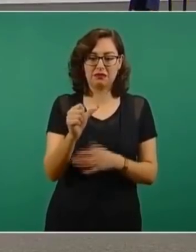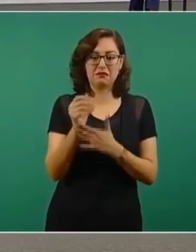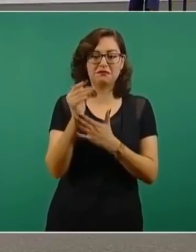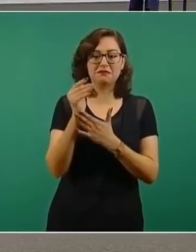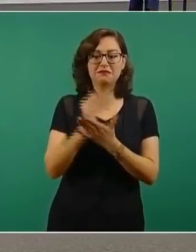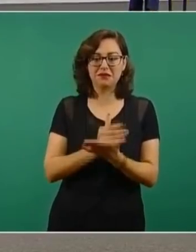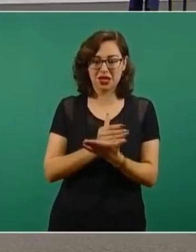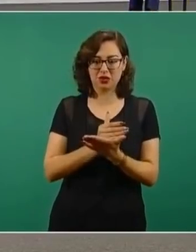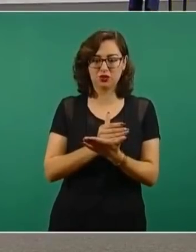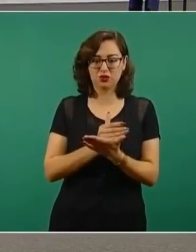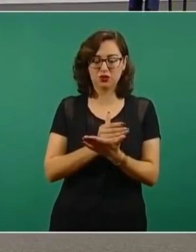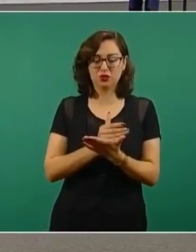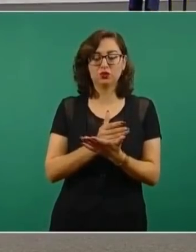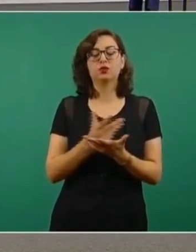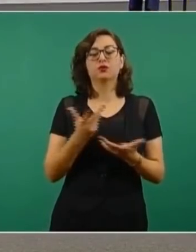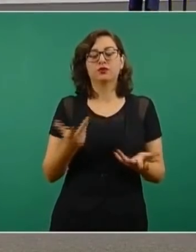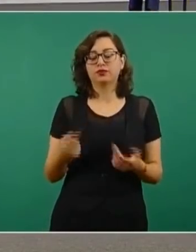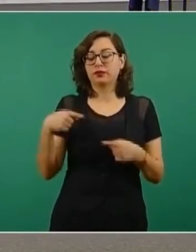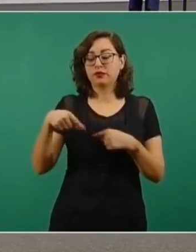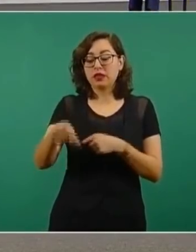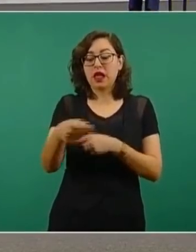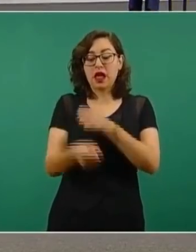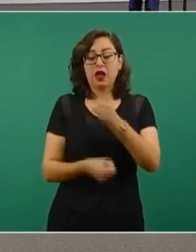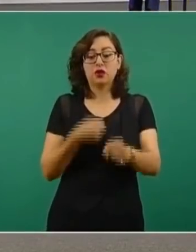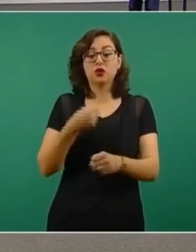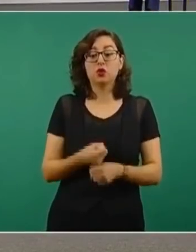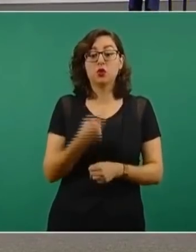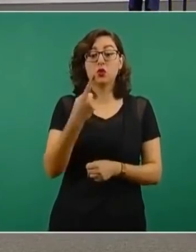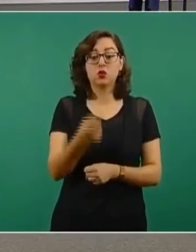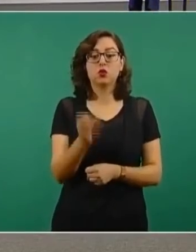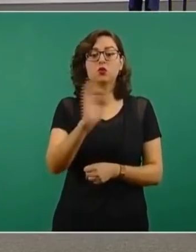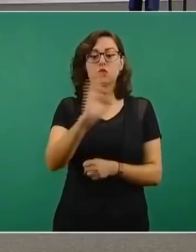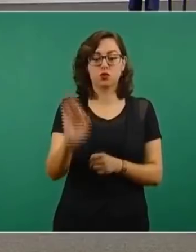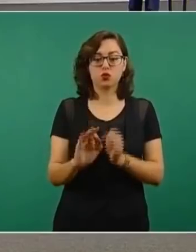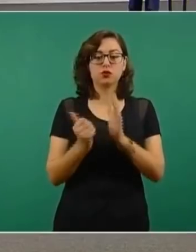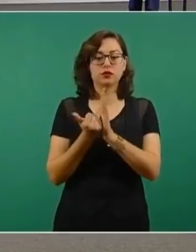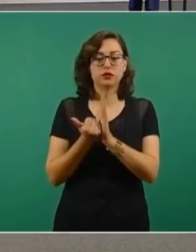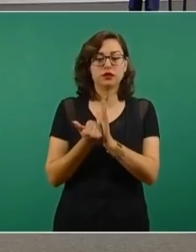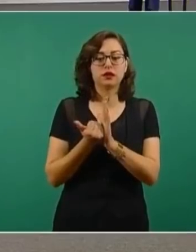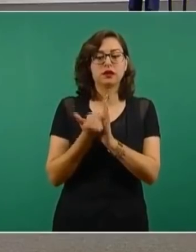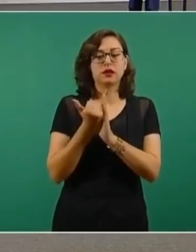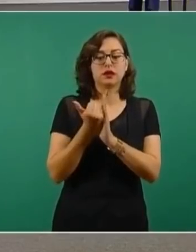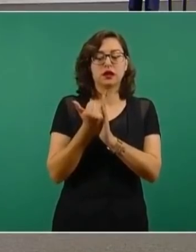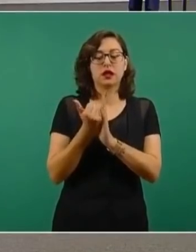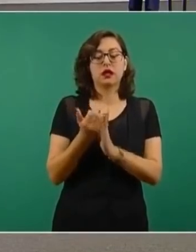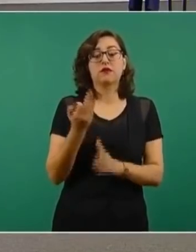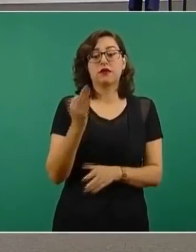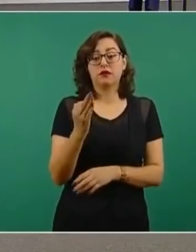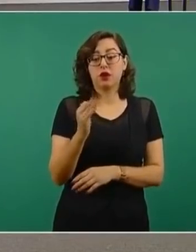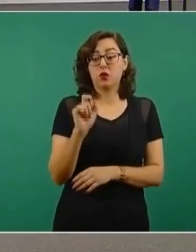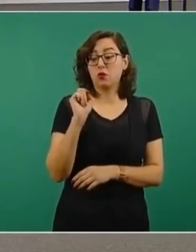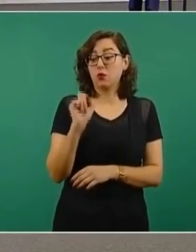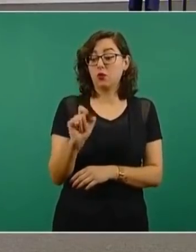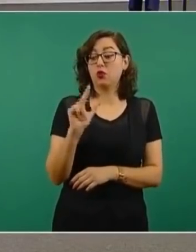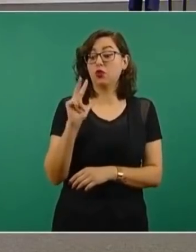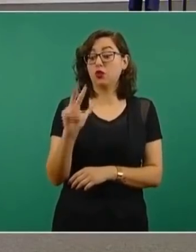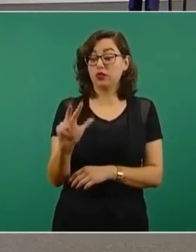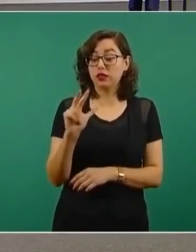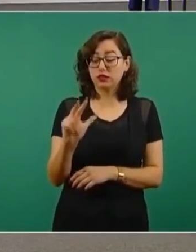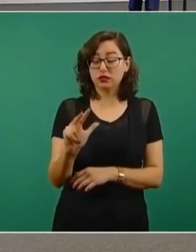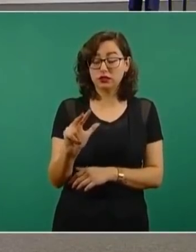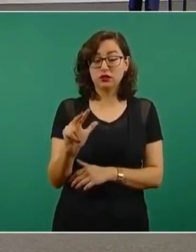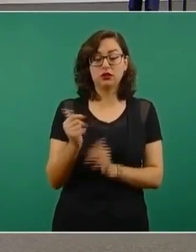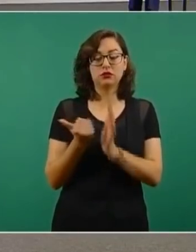año el primer mes fue del 1%, el mes de febrero fue de 0.18, teníamos ya un valor de